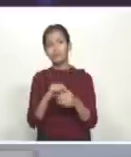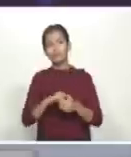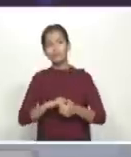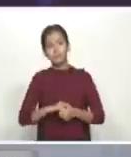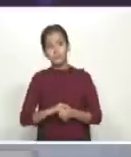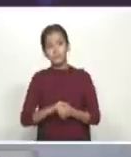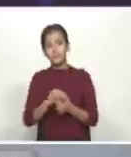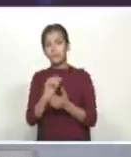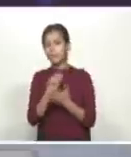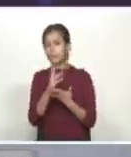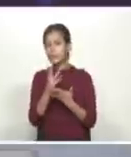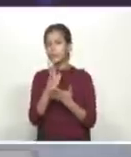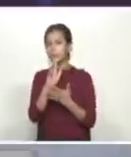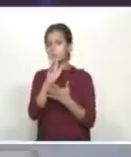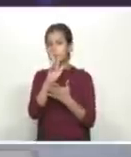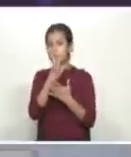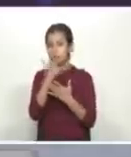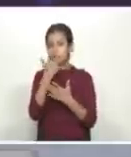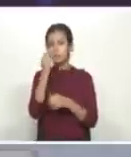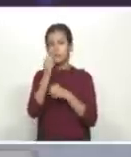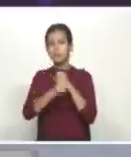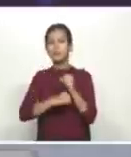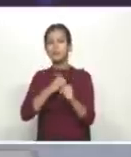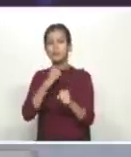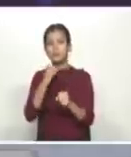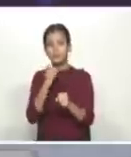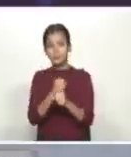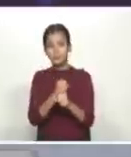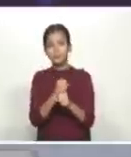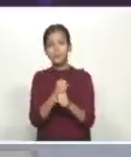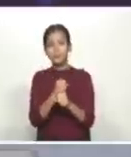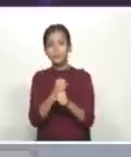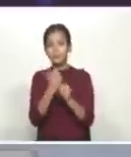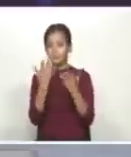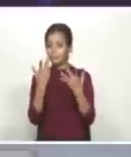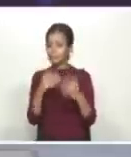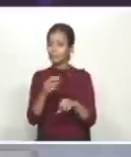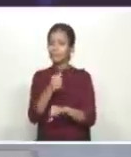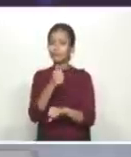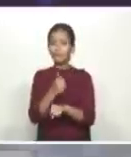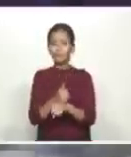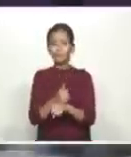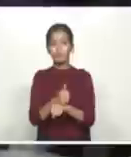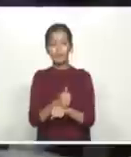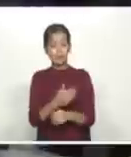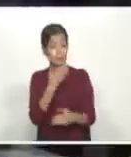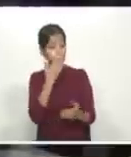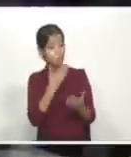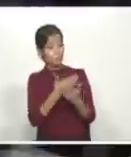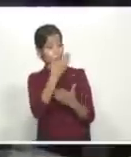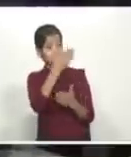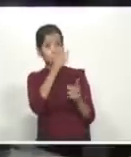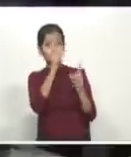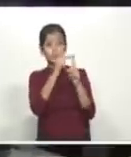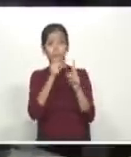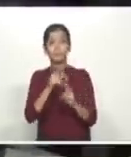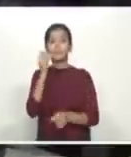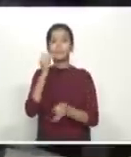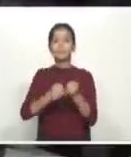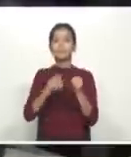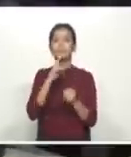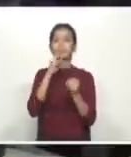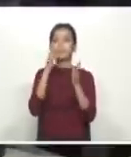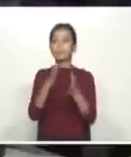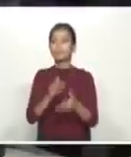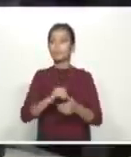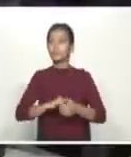1 de mayo, ya se vean más resultados. Bien. A ver, presidente Zelaya, sus palabras finales al pueblo hondureño. No, gracias,